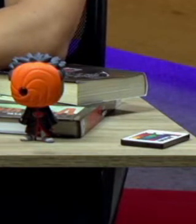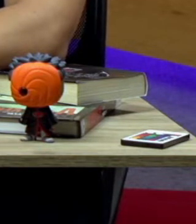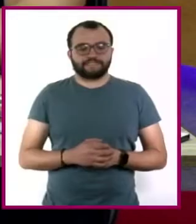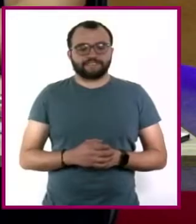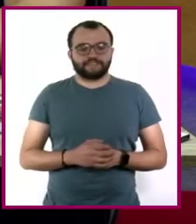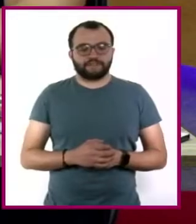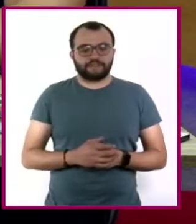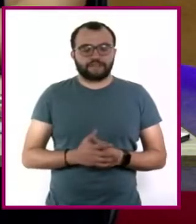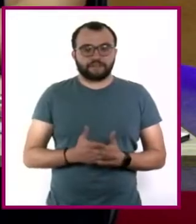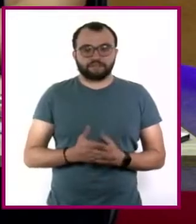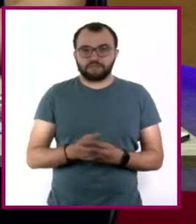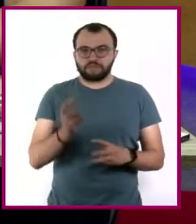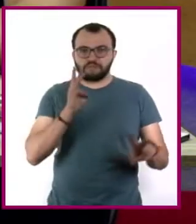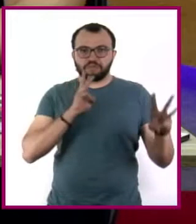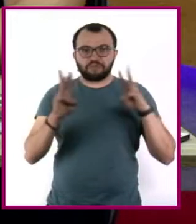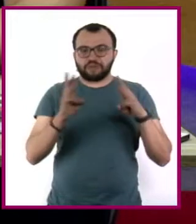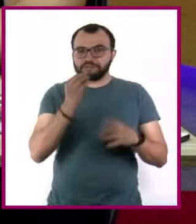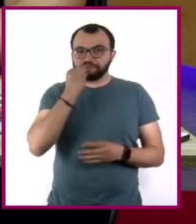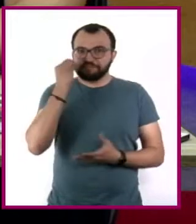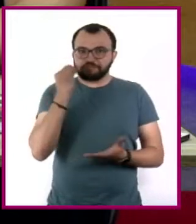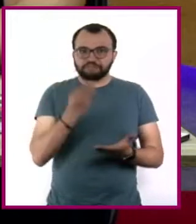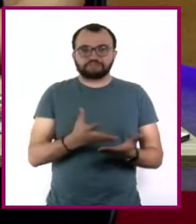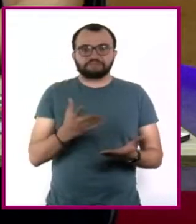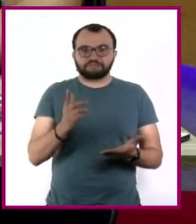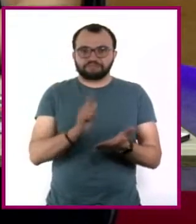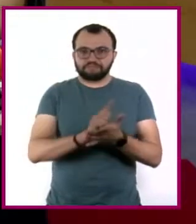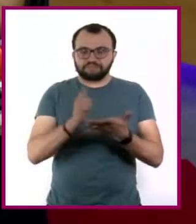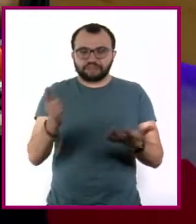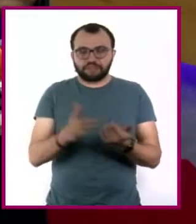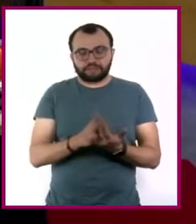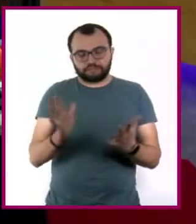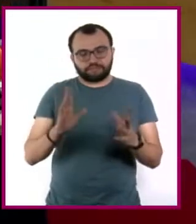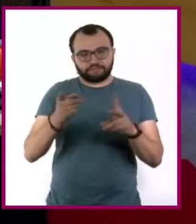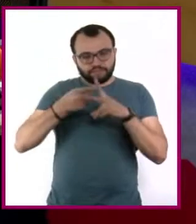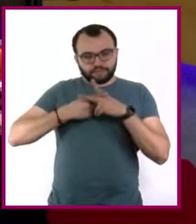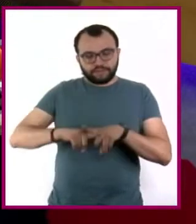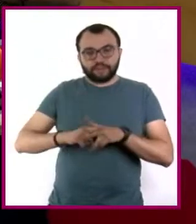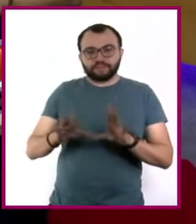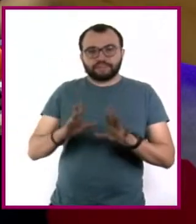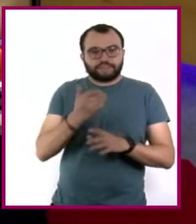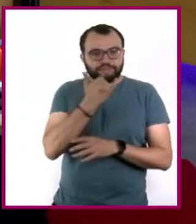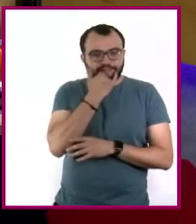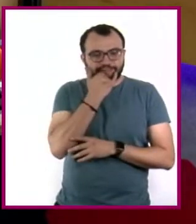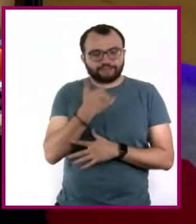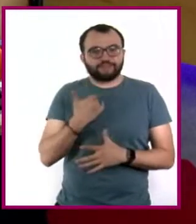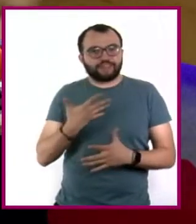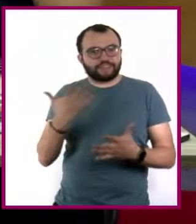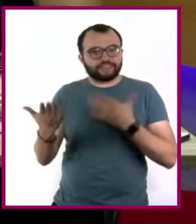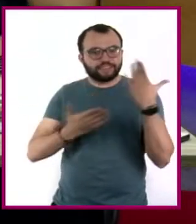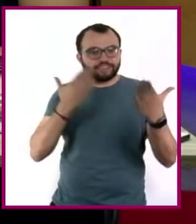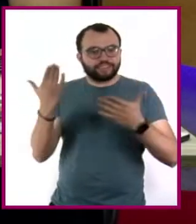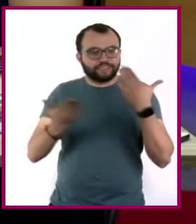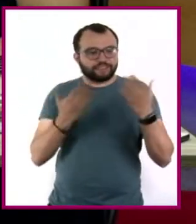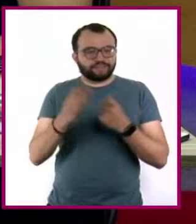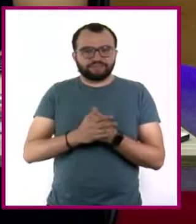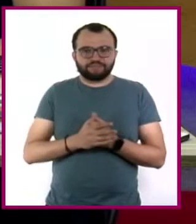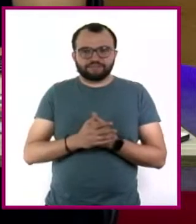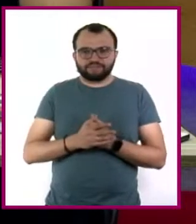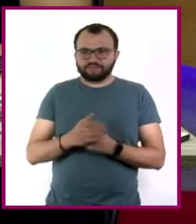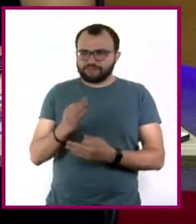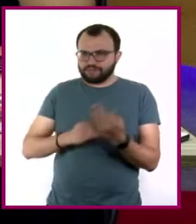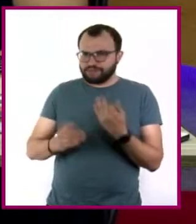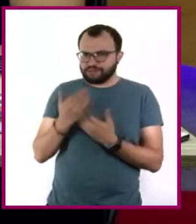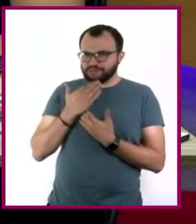¡Wow! ¡Qué buen libro! Bueno, ya hay que empezar. Ay, sí, perdón. Estaba estudiando. Todo bien, te noto